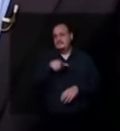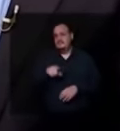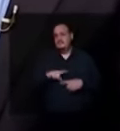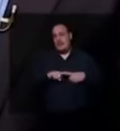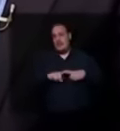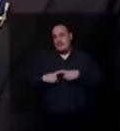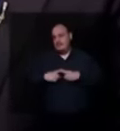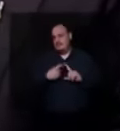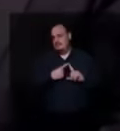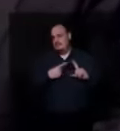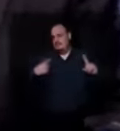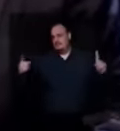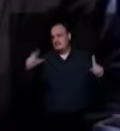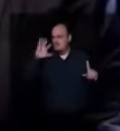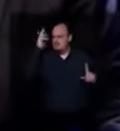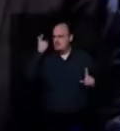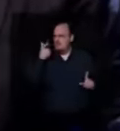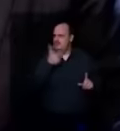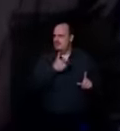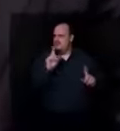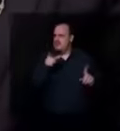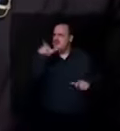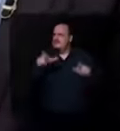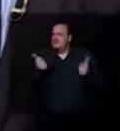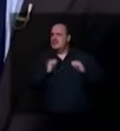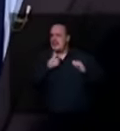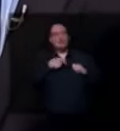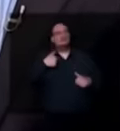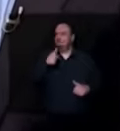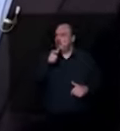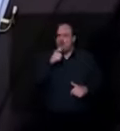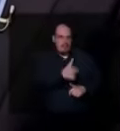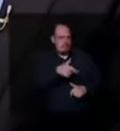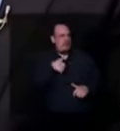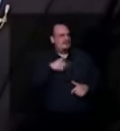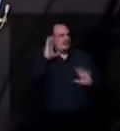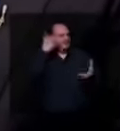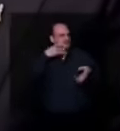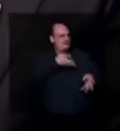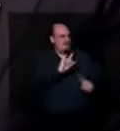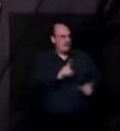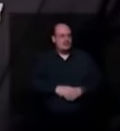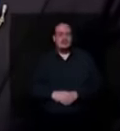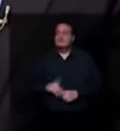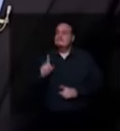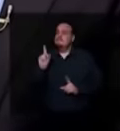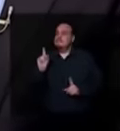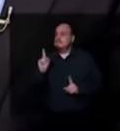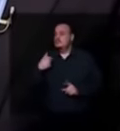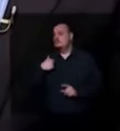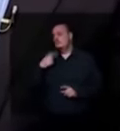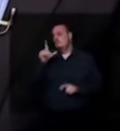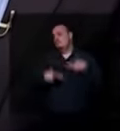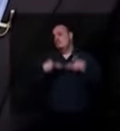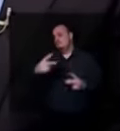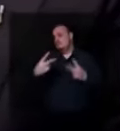debate. Sí, fue el más, pero te diría que el más tenso fue cuando, sin decirlo,